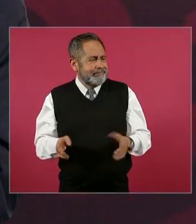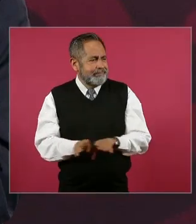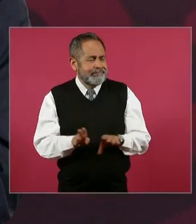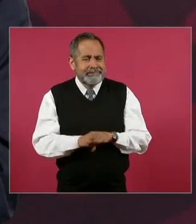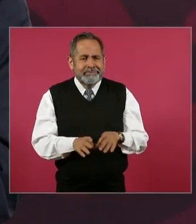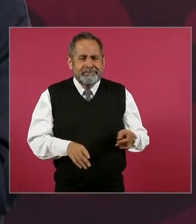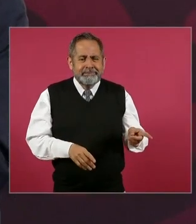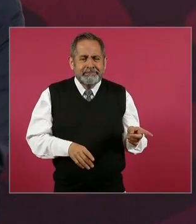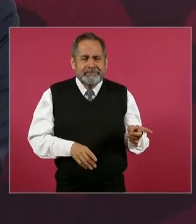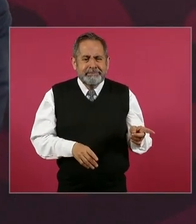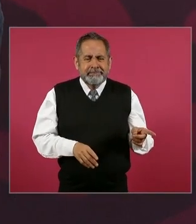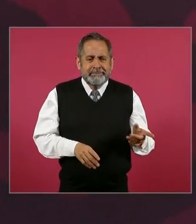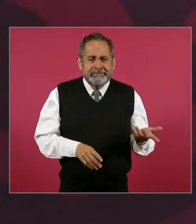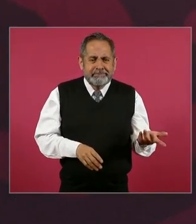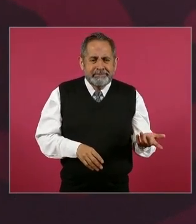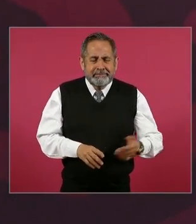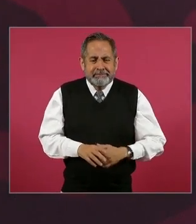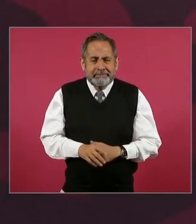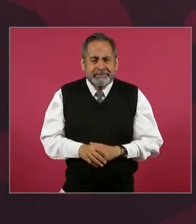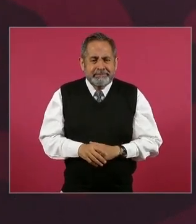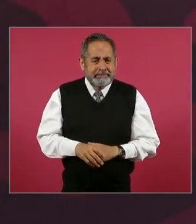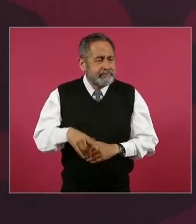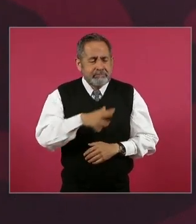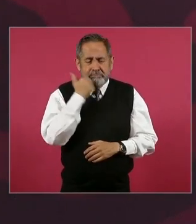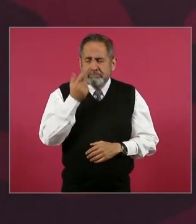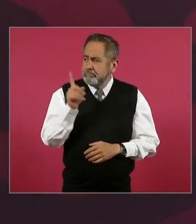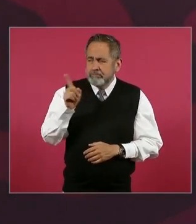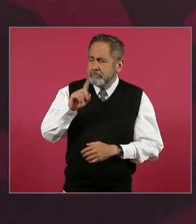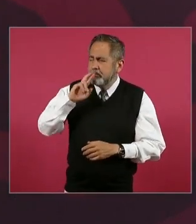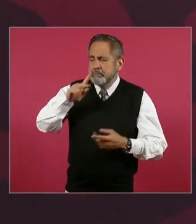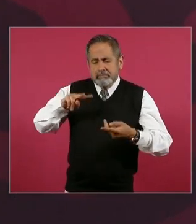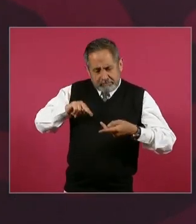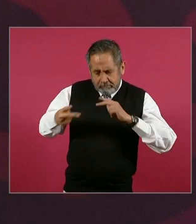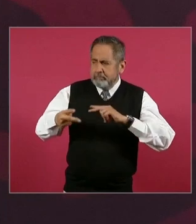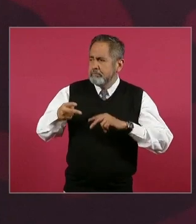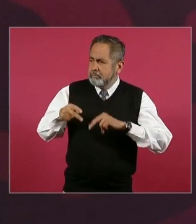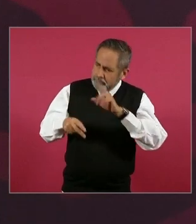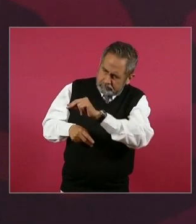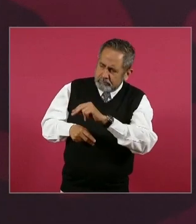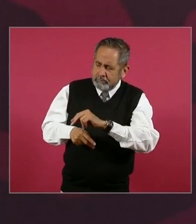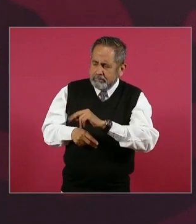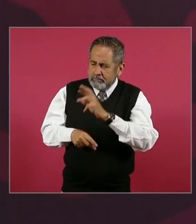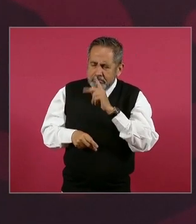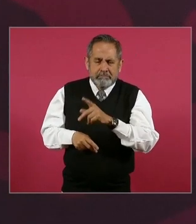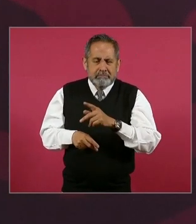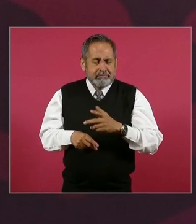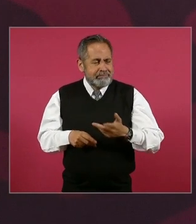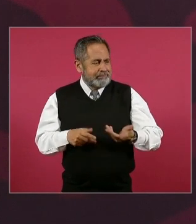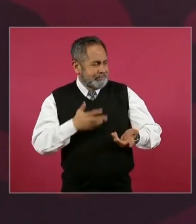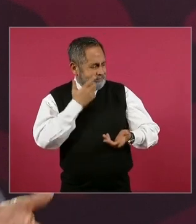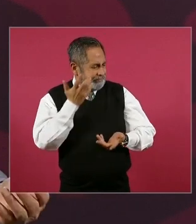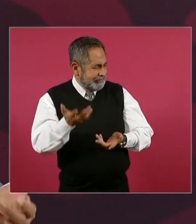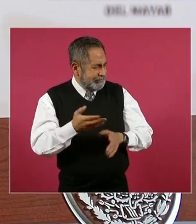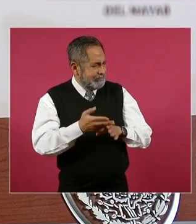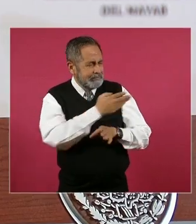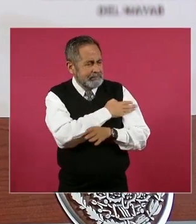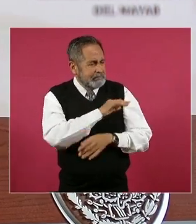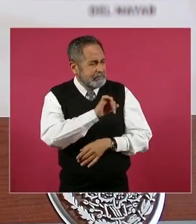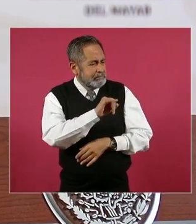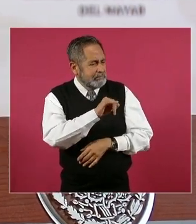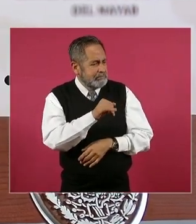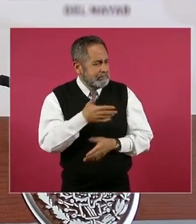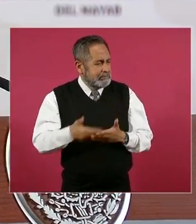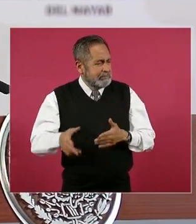quieren que se este resuela este asunto de esa manera y políticamente